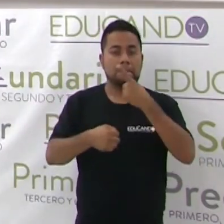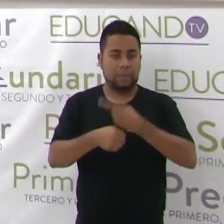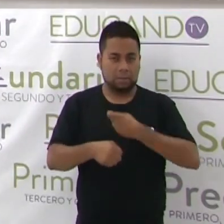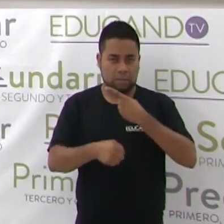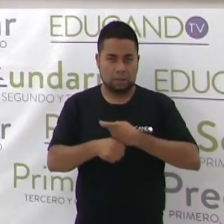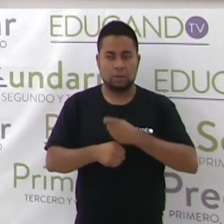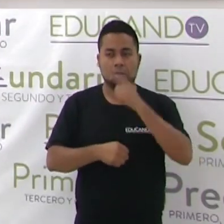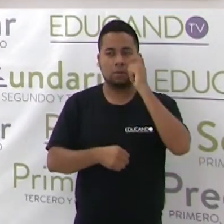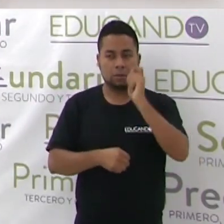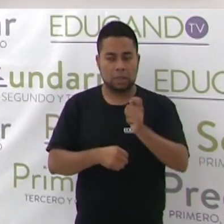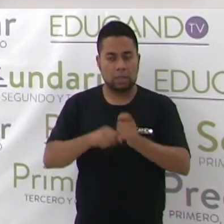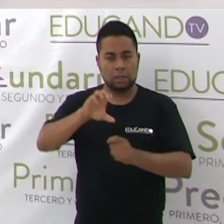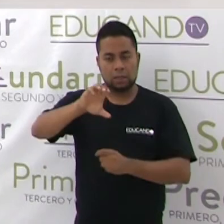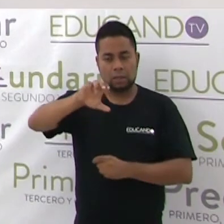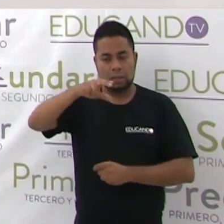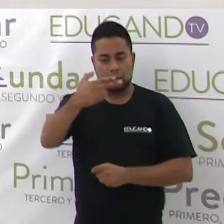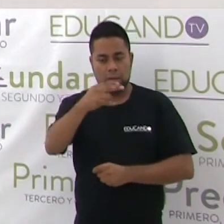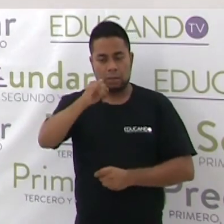el chinanteco,